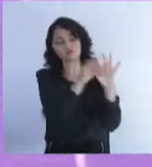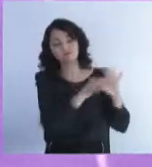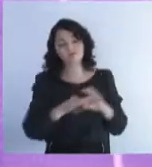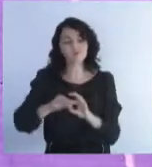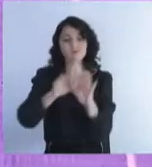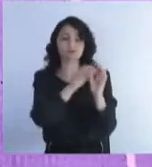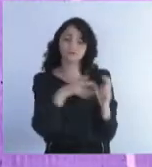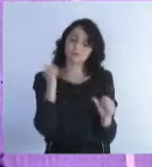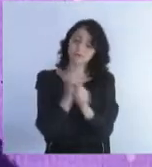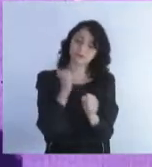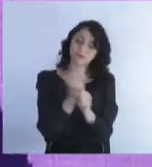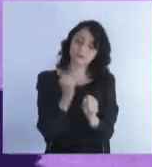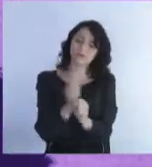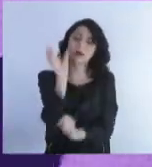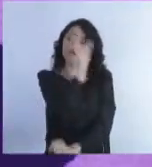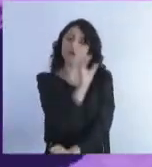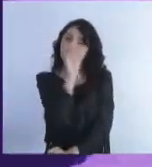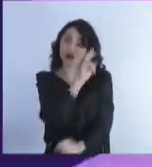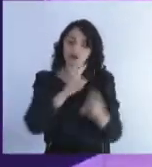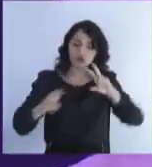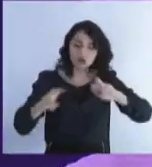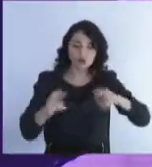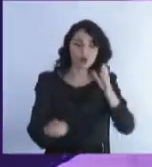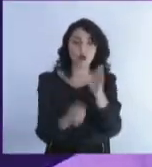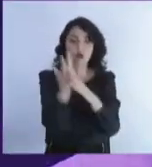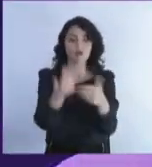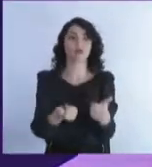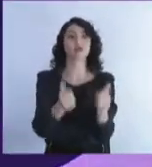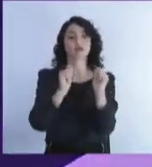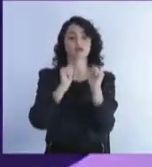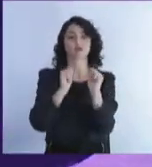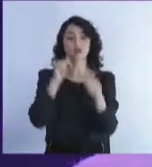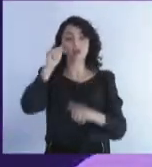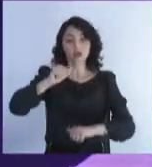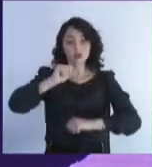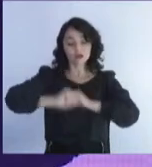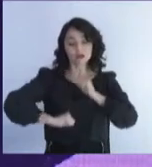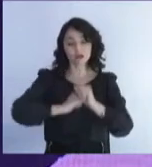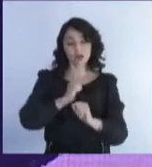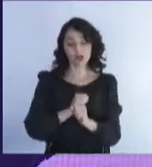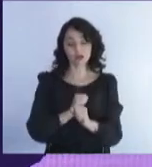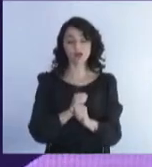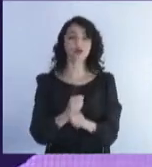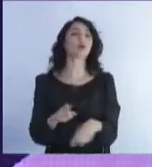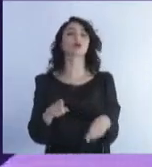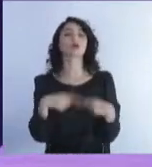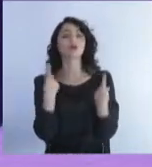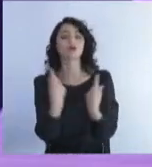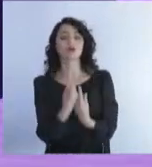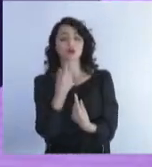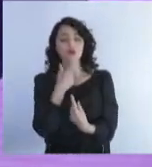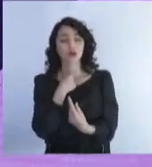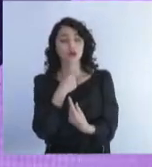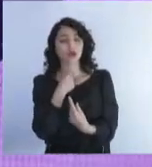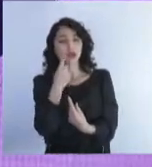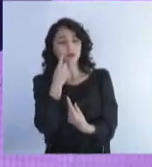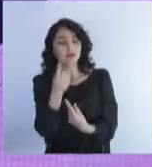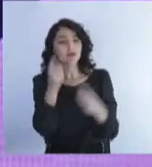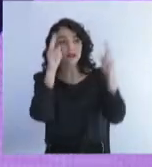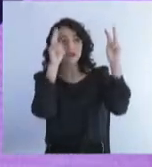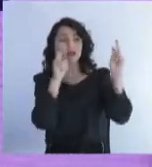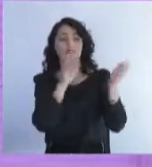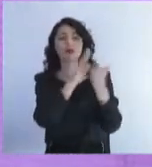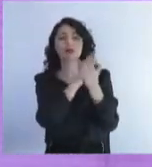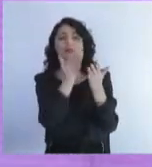encontrar soluciones a estos nuevos desafíos. Este año hemos querido poner una luz sobre el tema de la salud mental, que